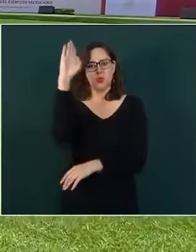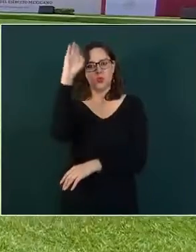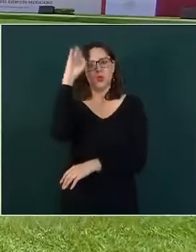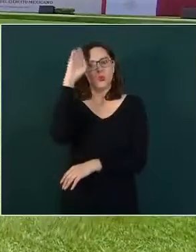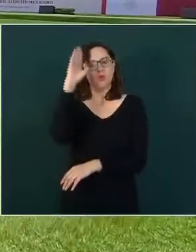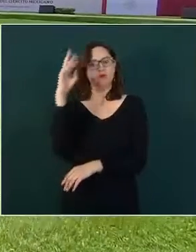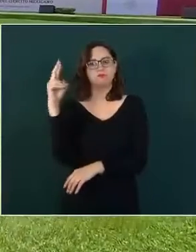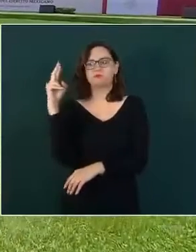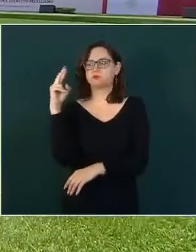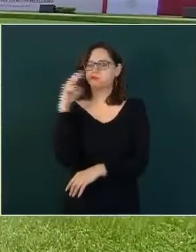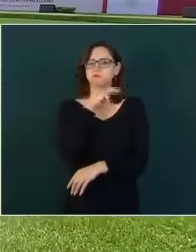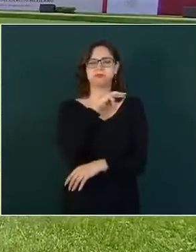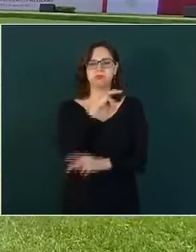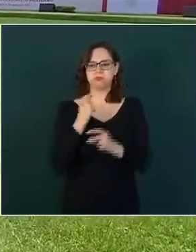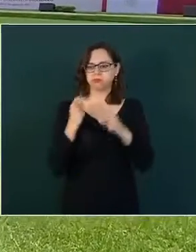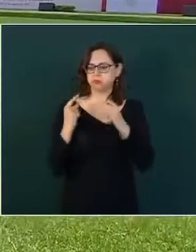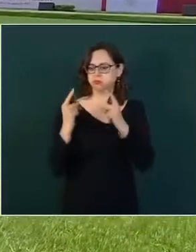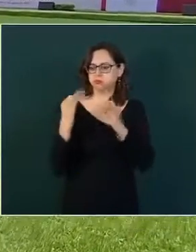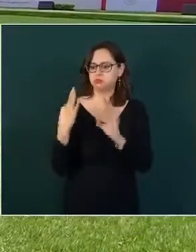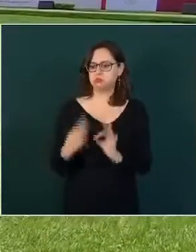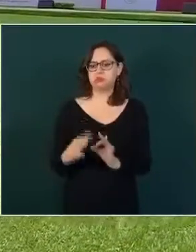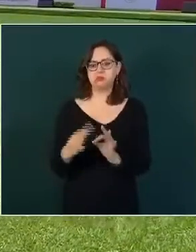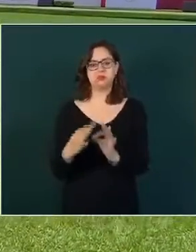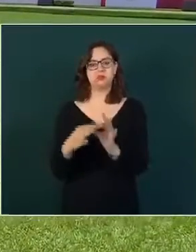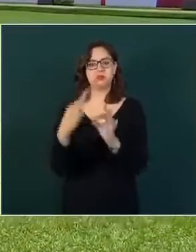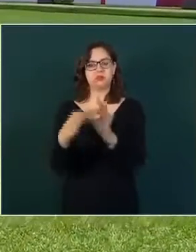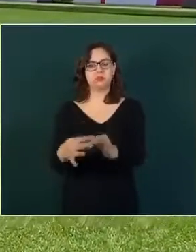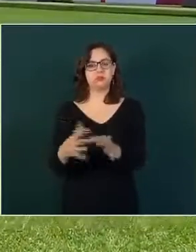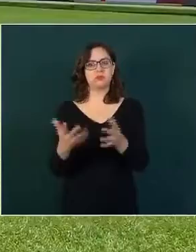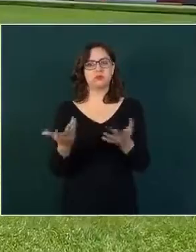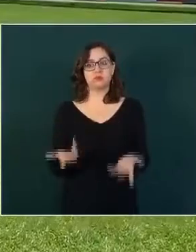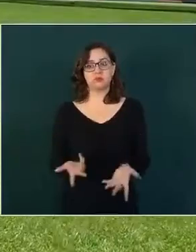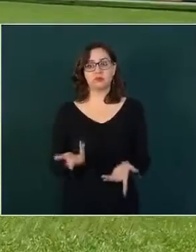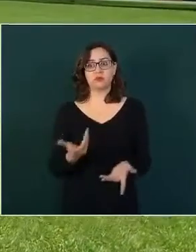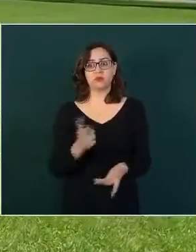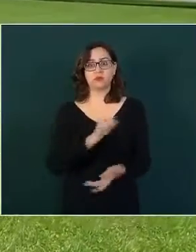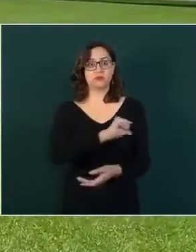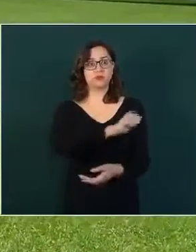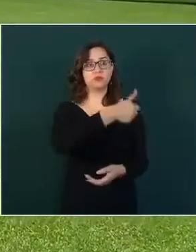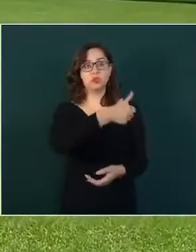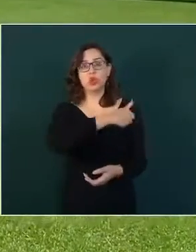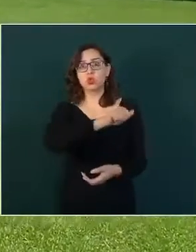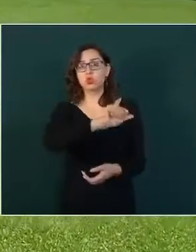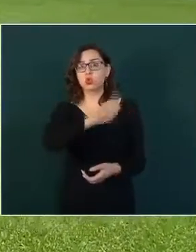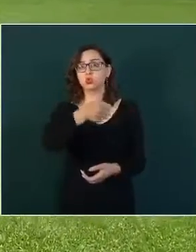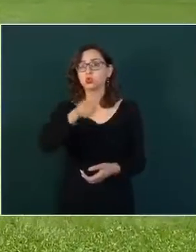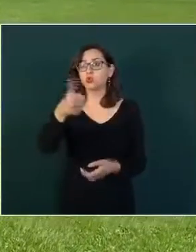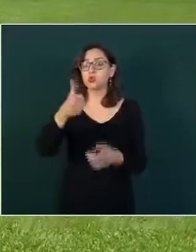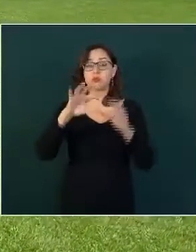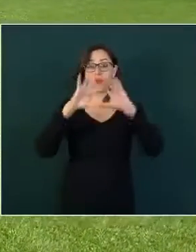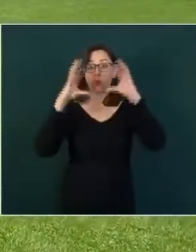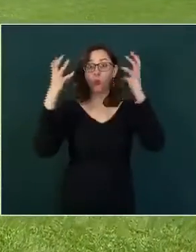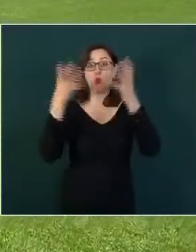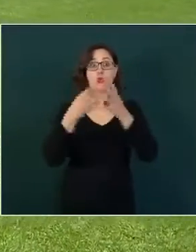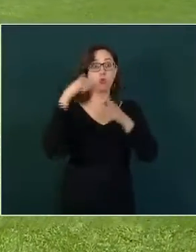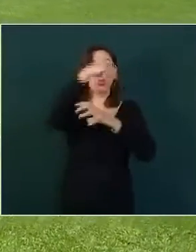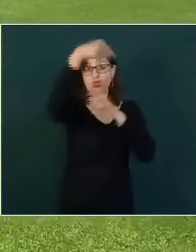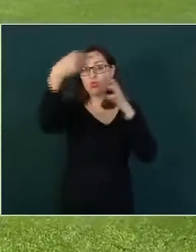que se esté haciendo de estas dimensiones en el mundo.